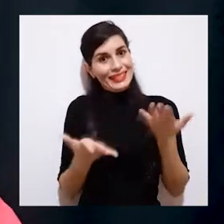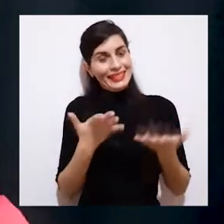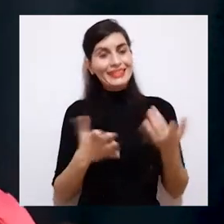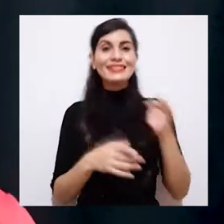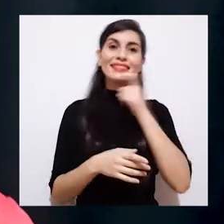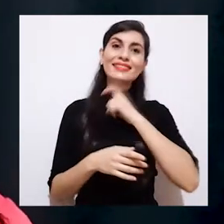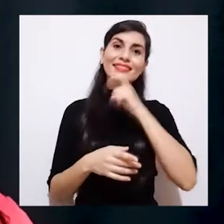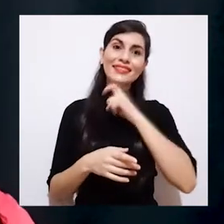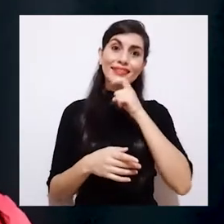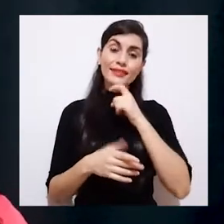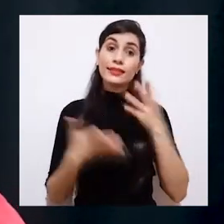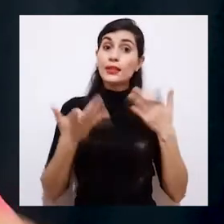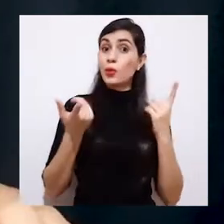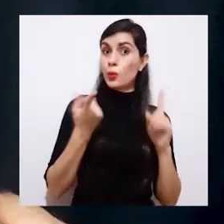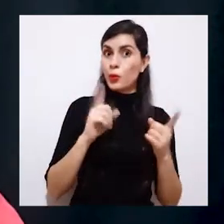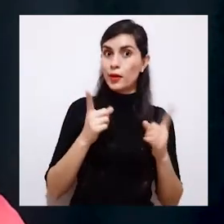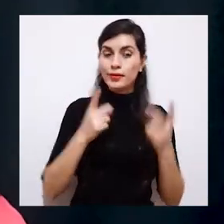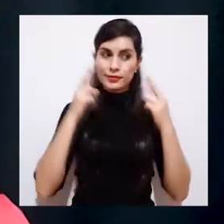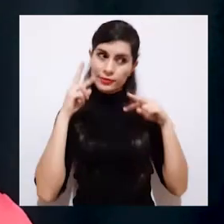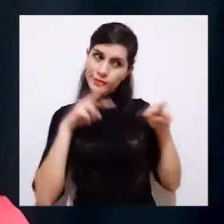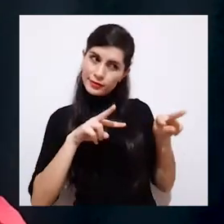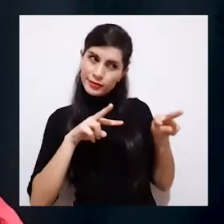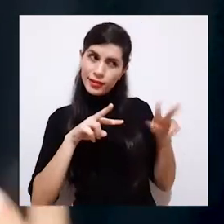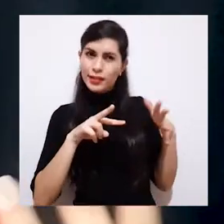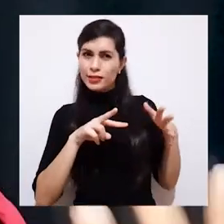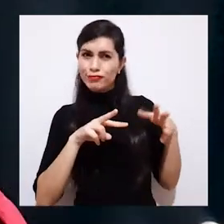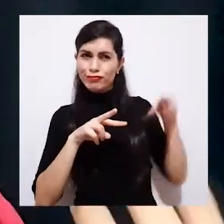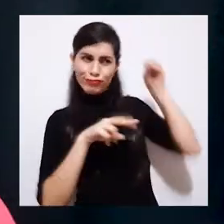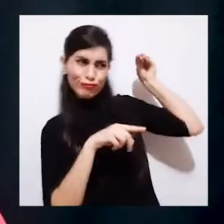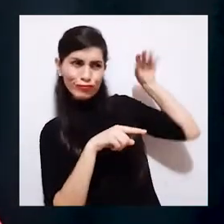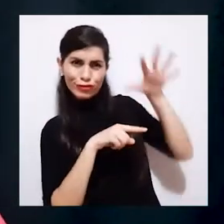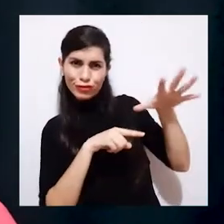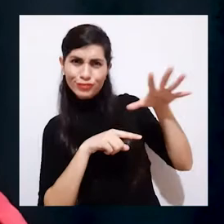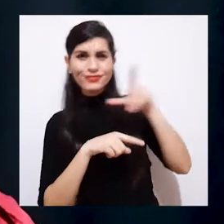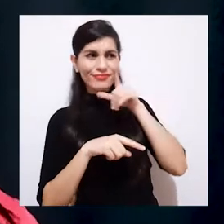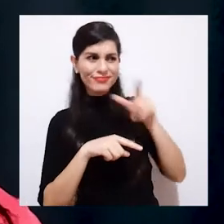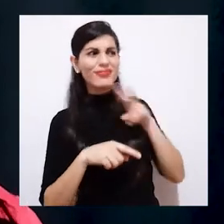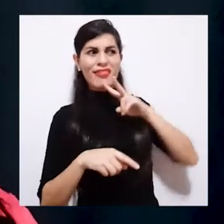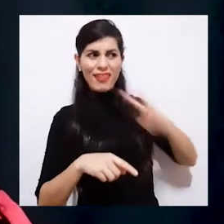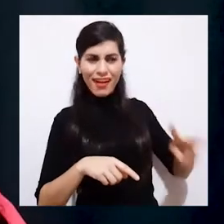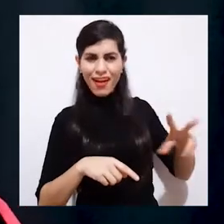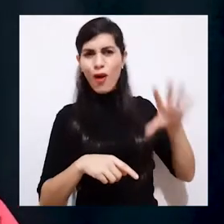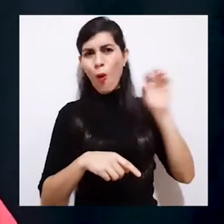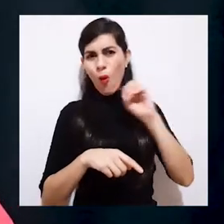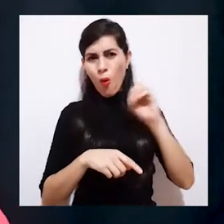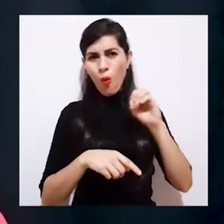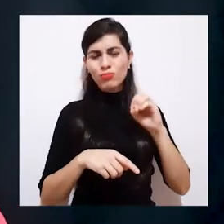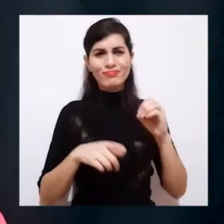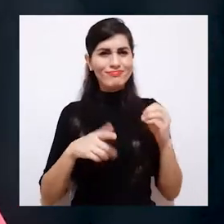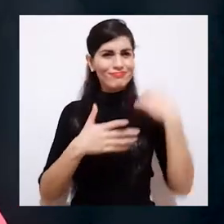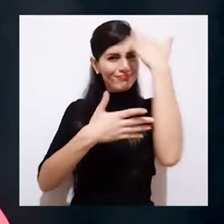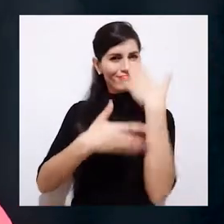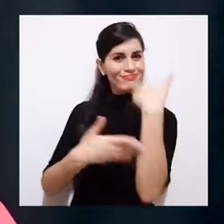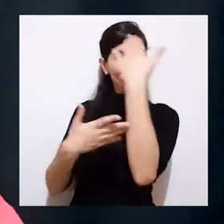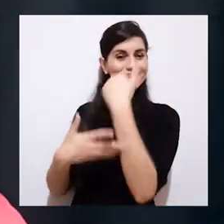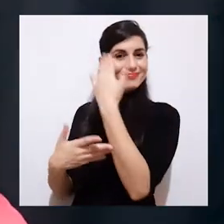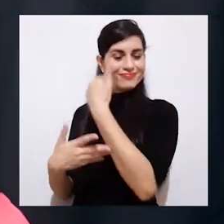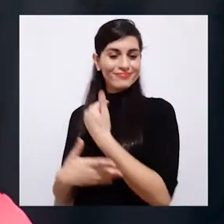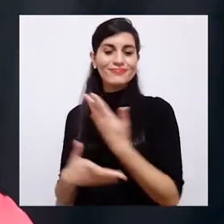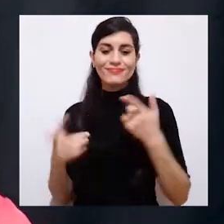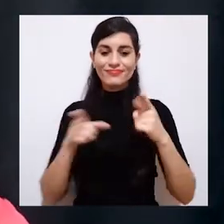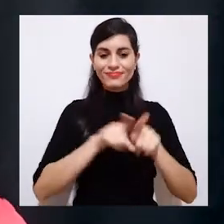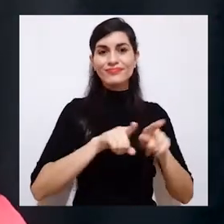un poquito difícil descifrar si realmente este es un personaje de verdad o de repente es un efecto especial. Y